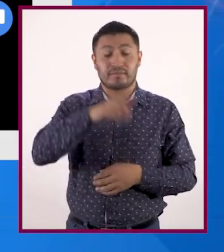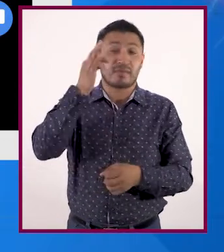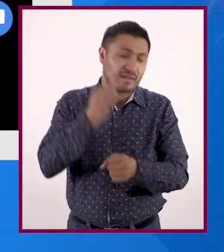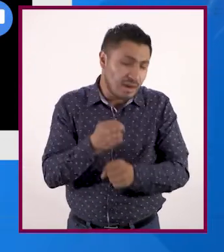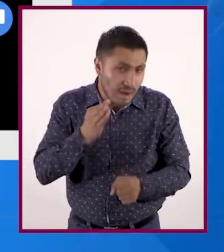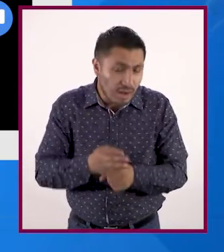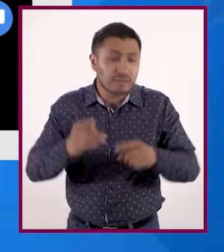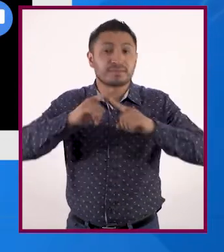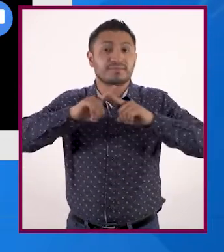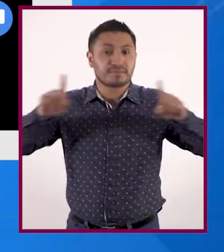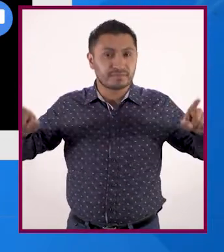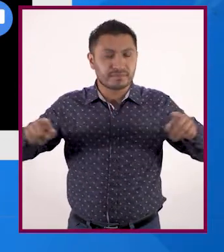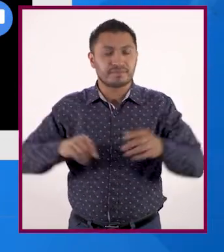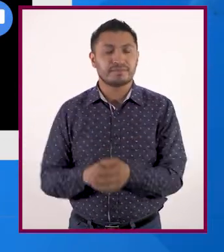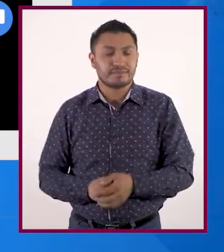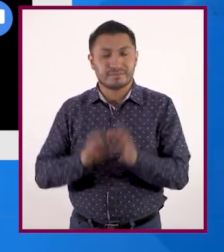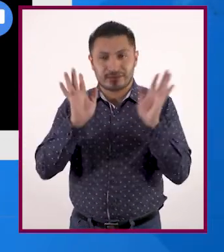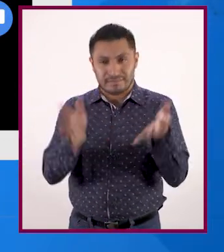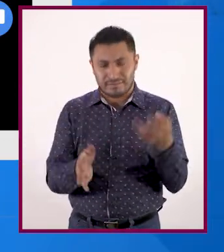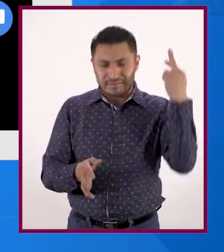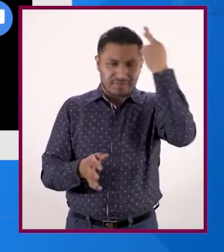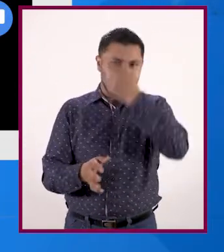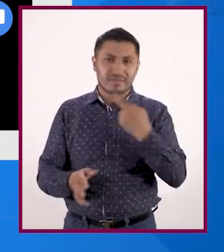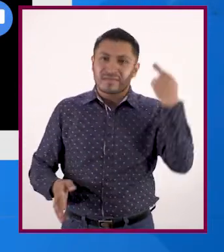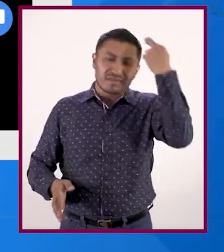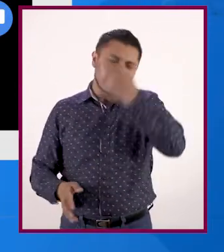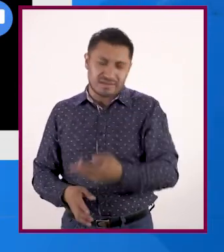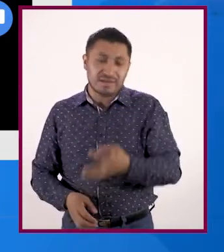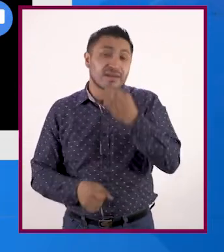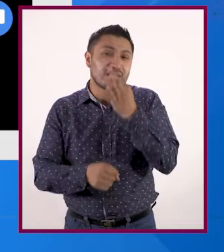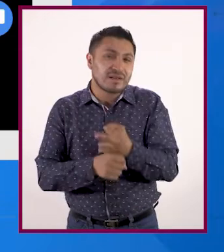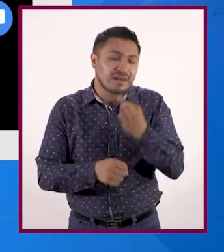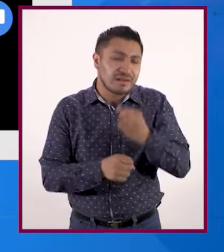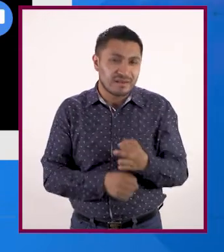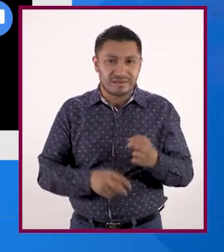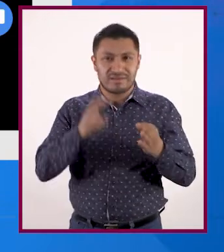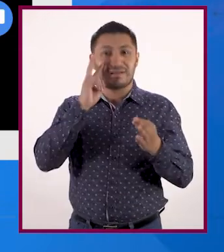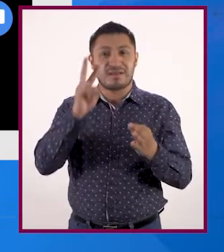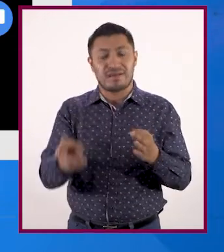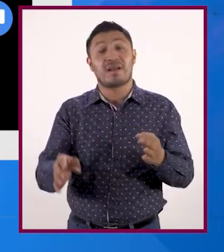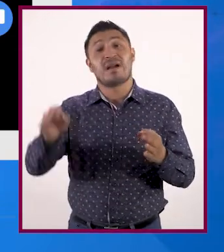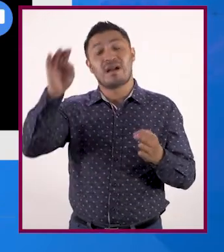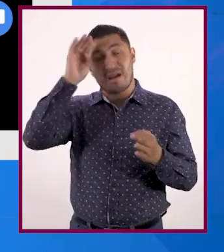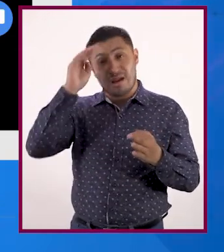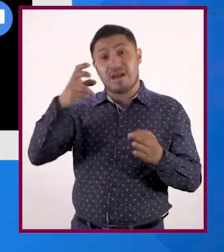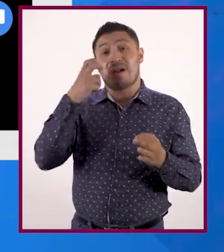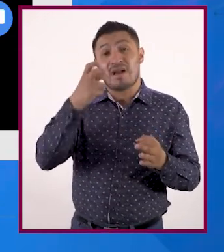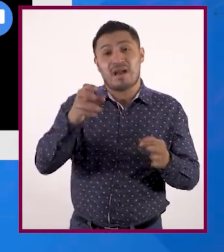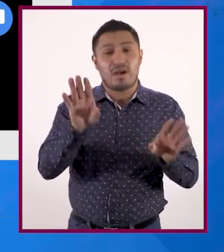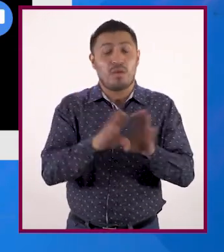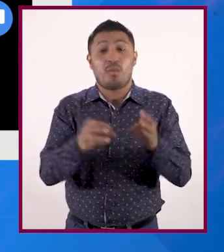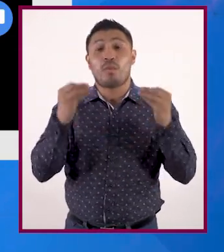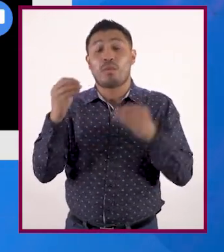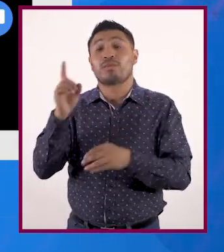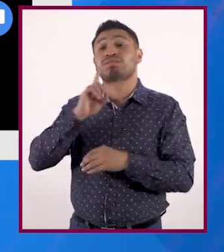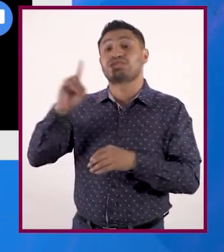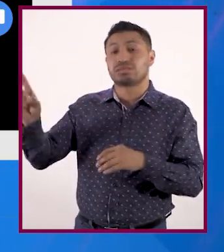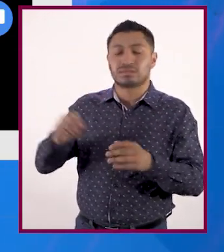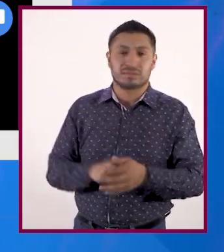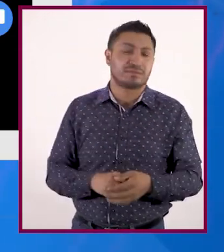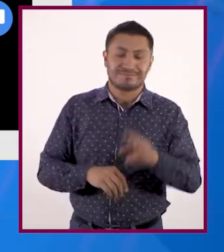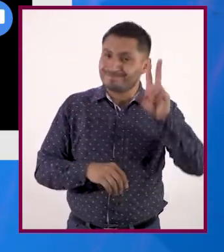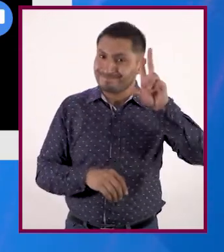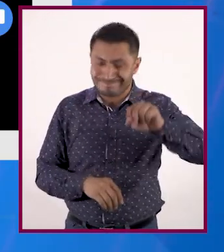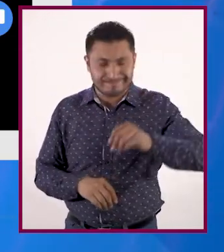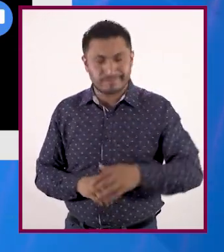lo si nosotros hacemos este análisis que estamos realizando en este momento lo podemos ver y pensar ay eso eres muy de derecha no